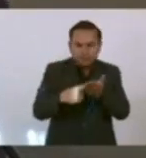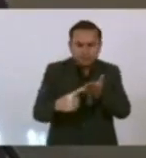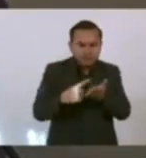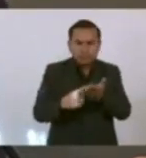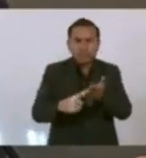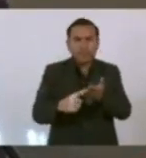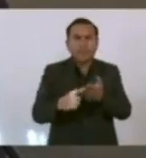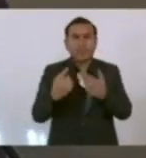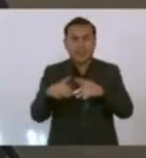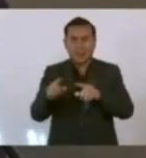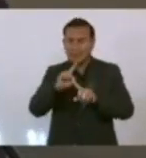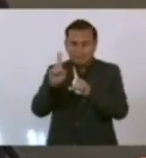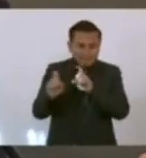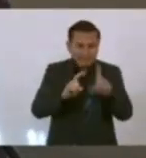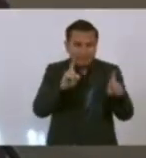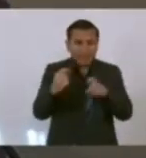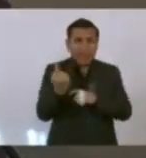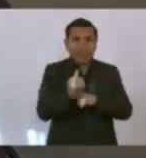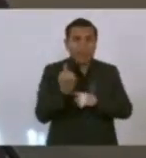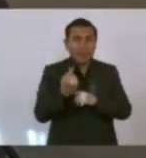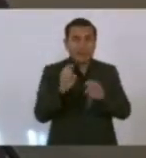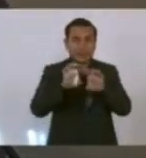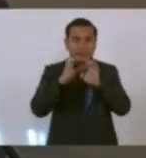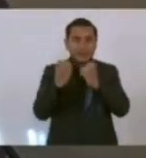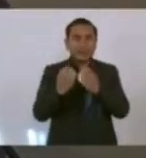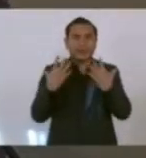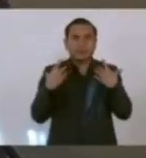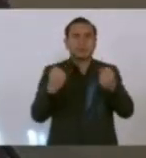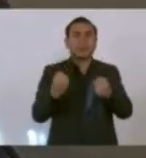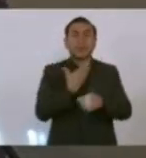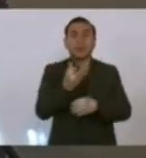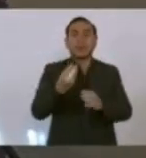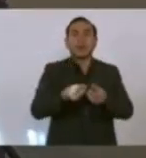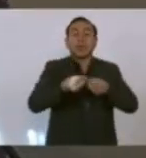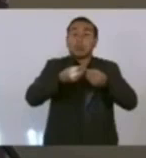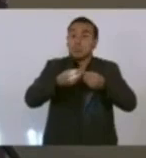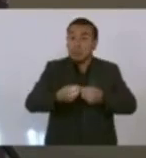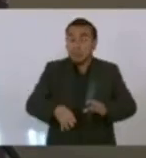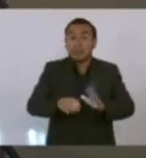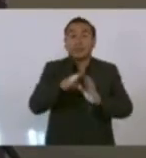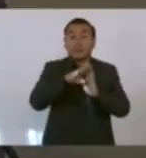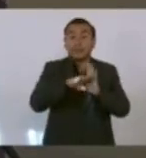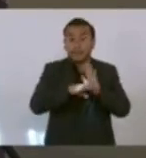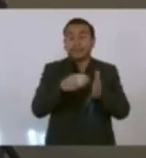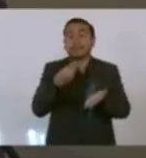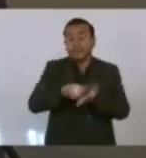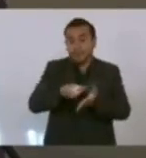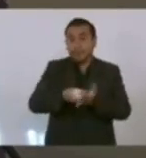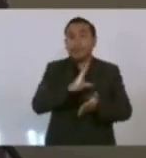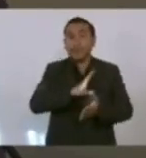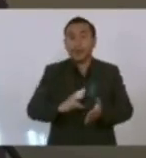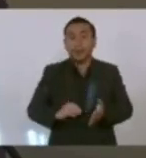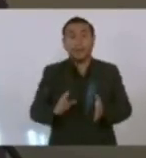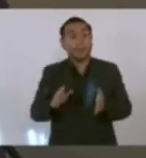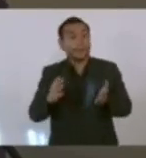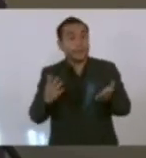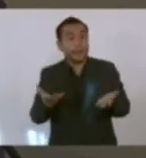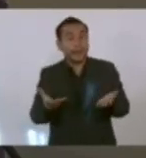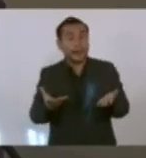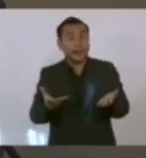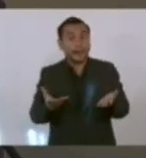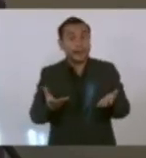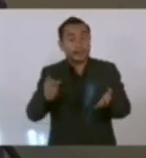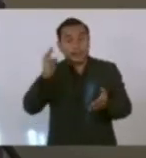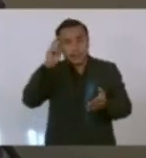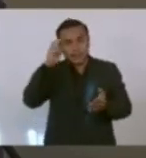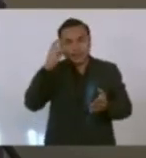especialistas, se ha tomado en consulta con miembros del gabinete, se ha evaluado el impacto económico que esto va a tener, pero el impacto económico